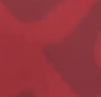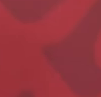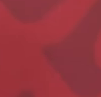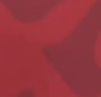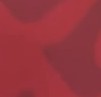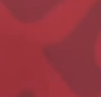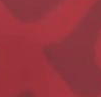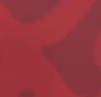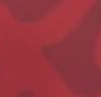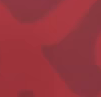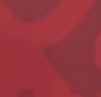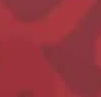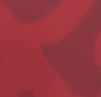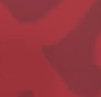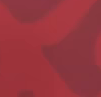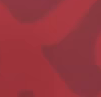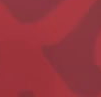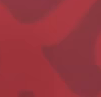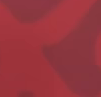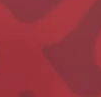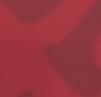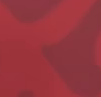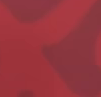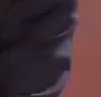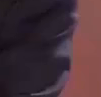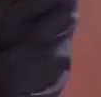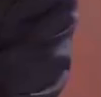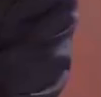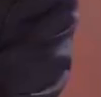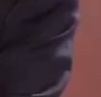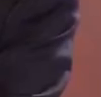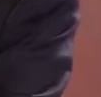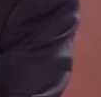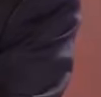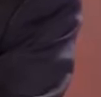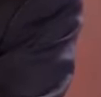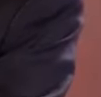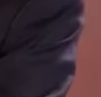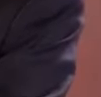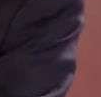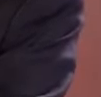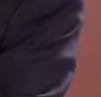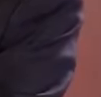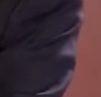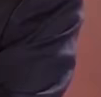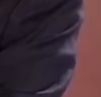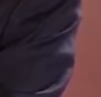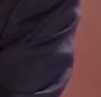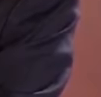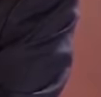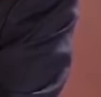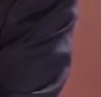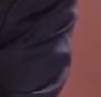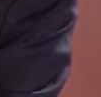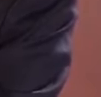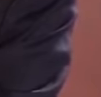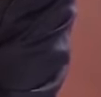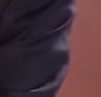hacer. Hay ya una normatividad con ese propósito